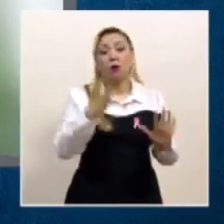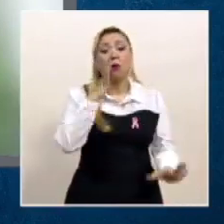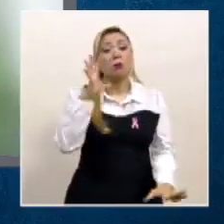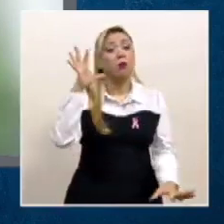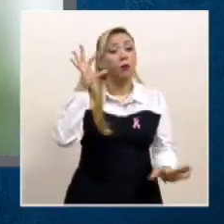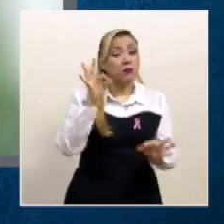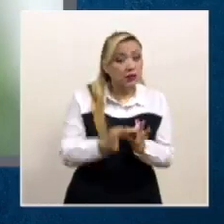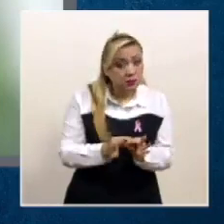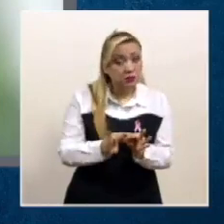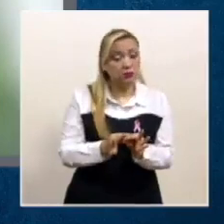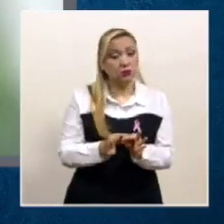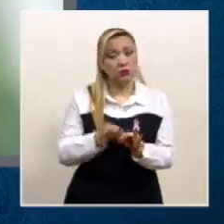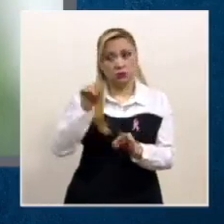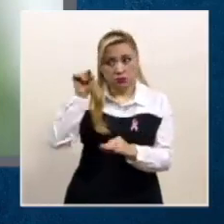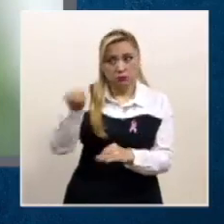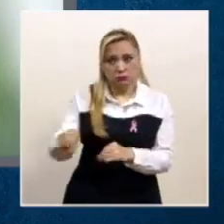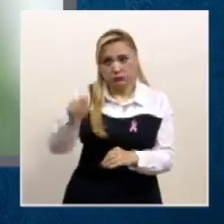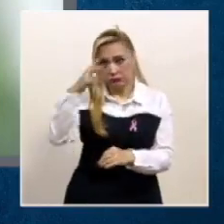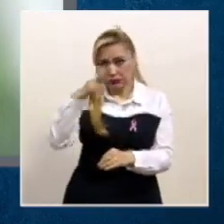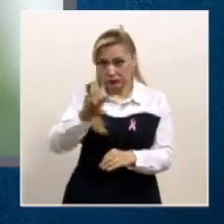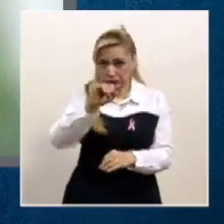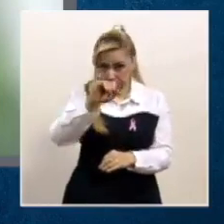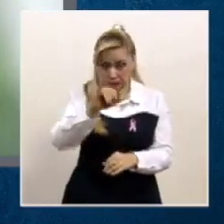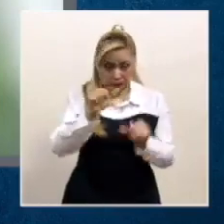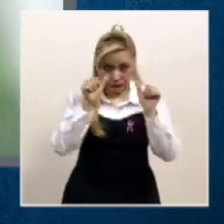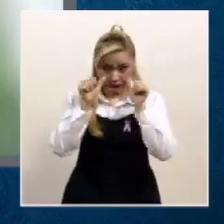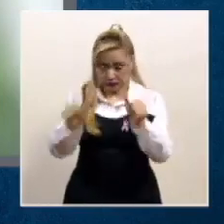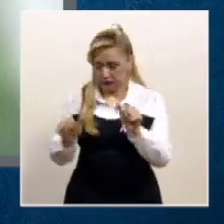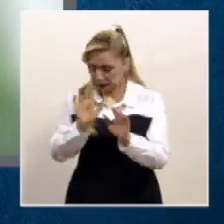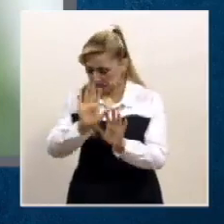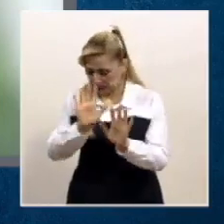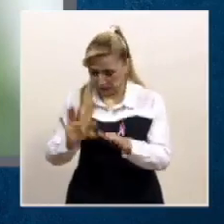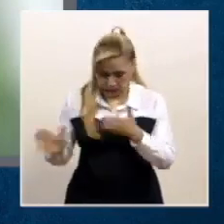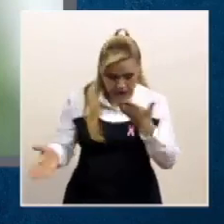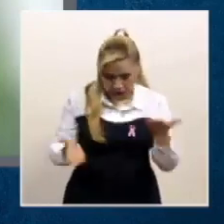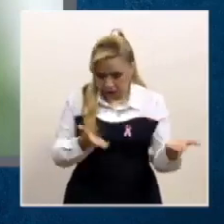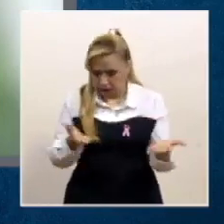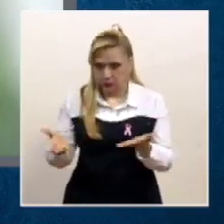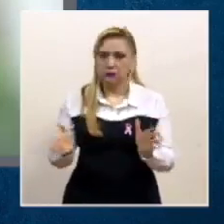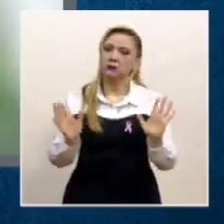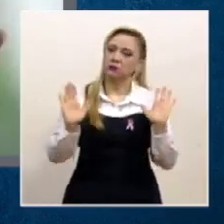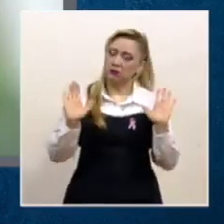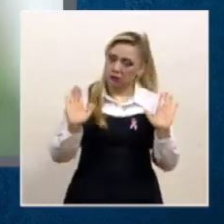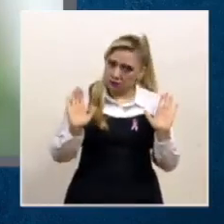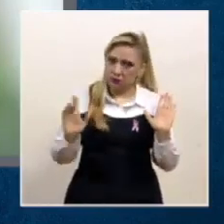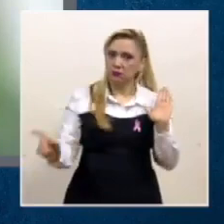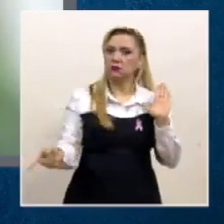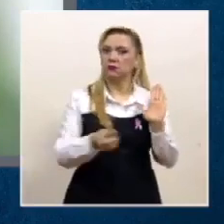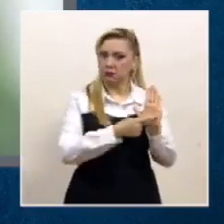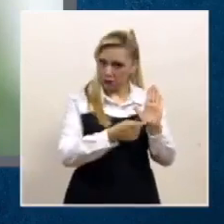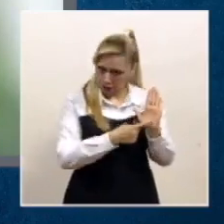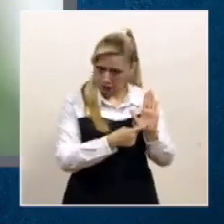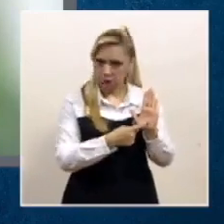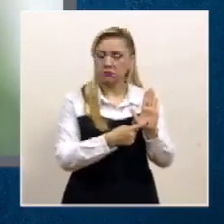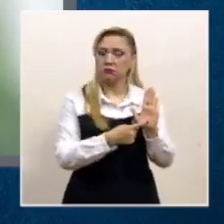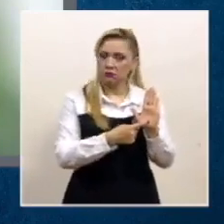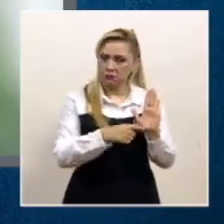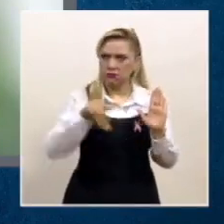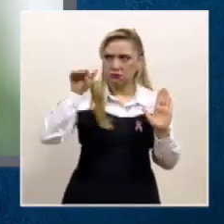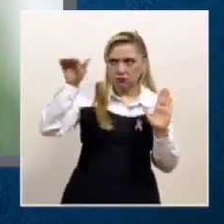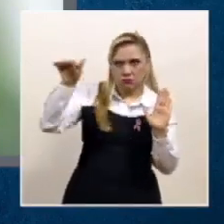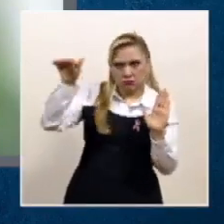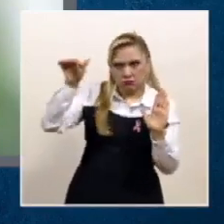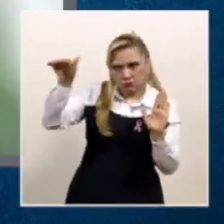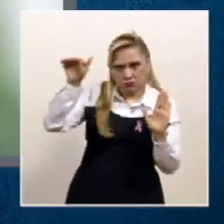compromiso por parte del Estado mexicano de atender este tema. Y pues bueno, ahí tenemos, se hizo pues un